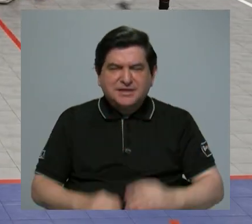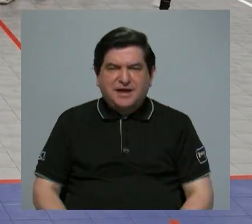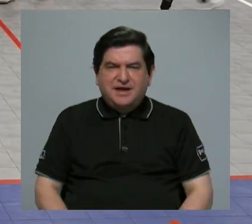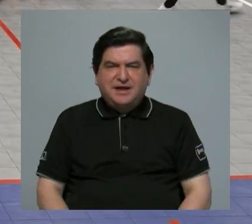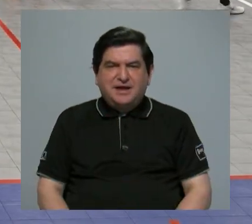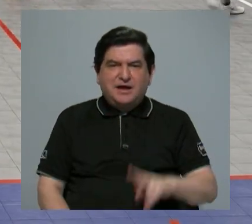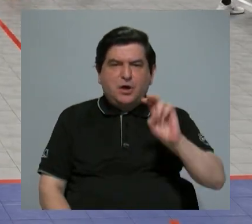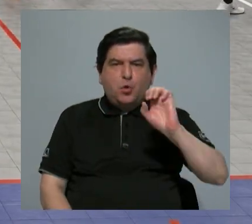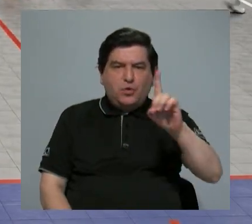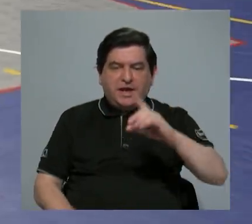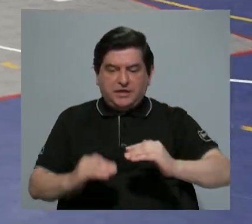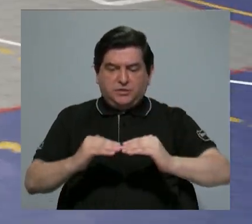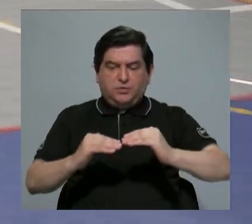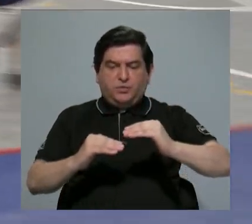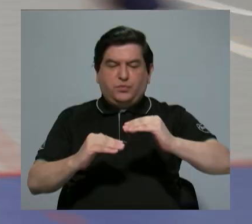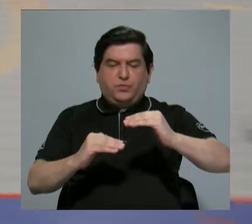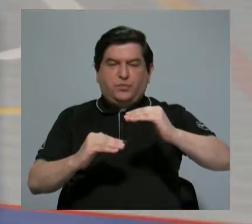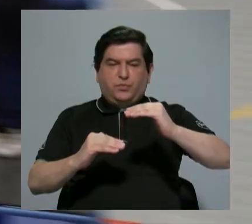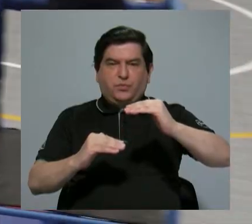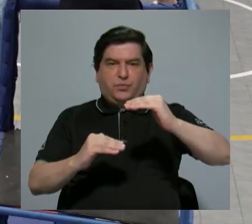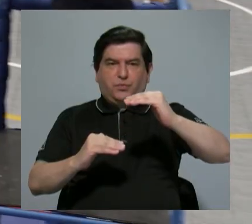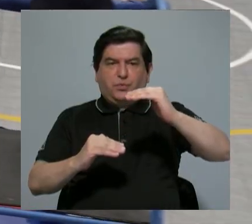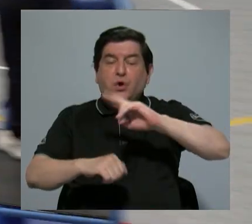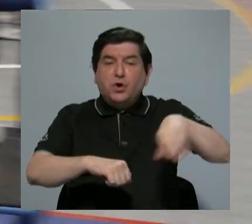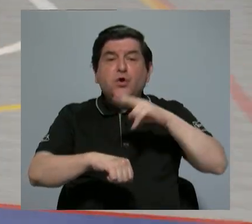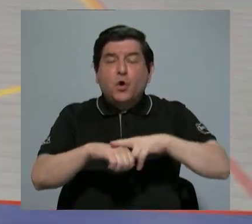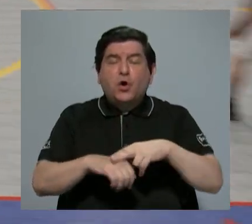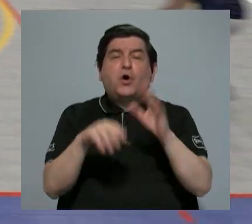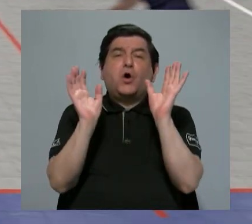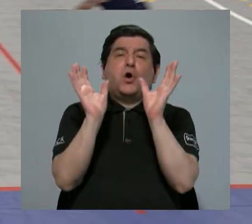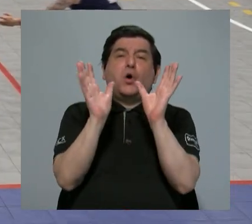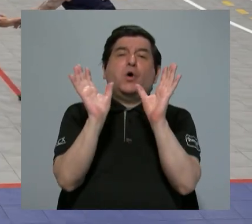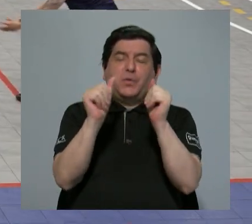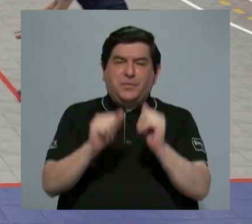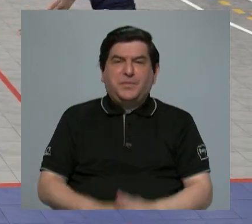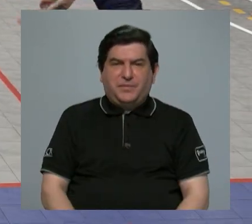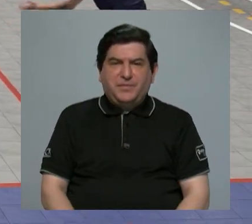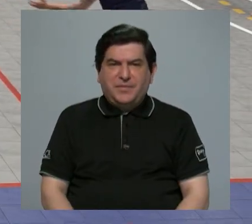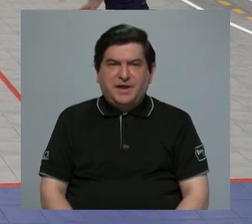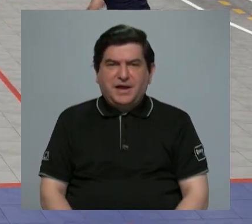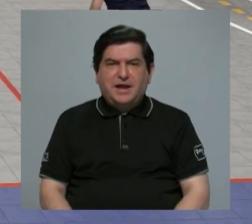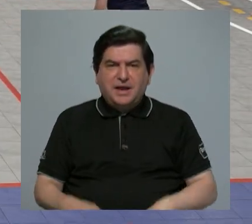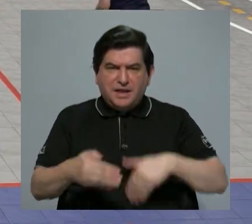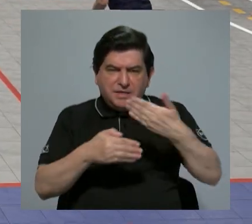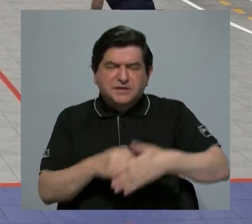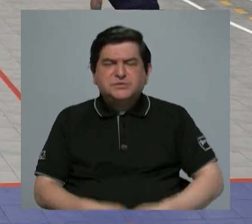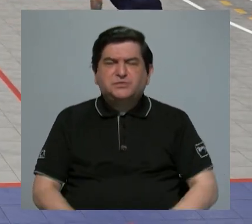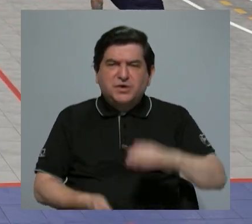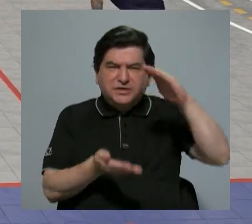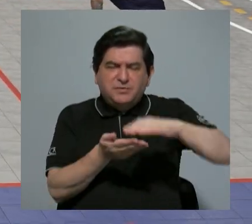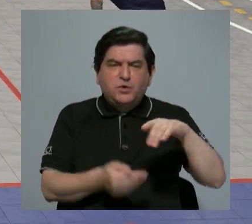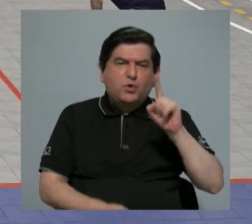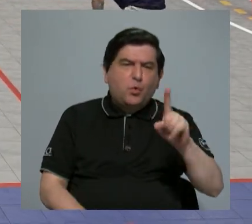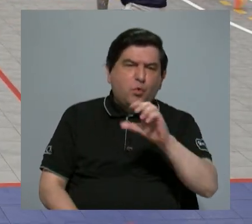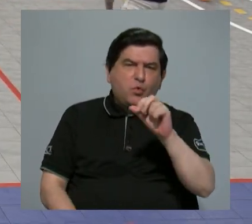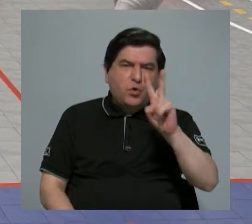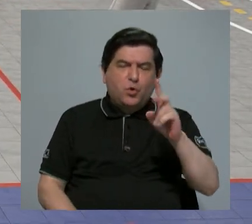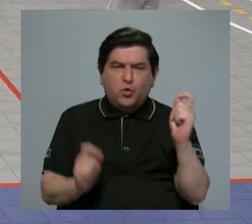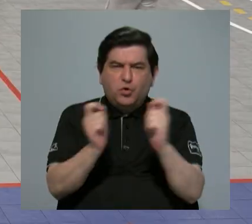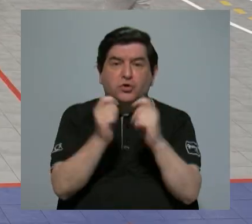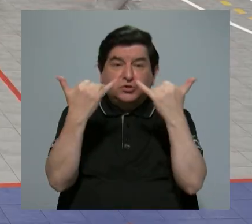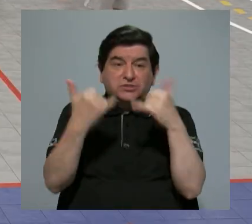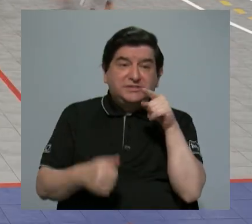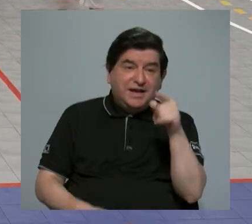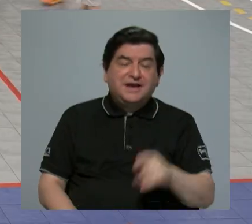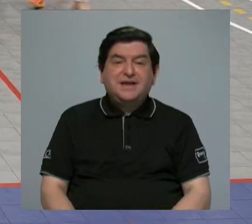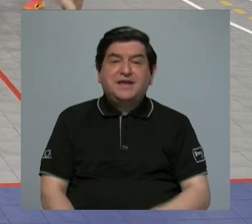despegar un poquito más la UNED, ¿verdad? A sacar un poquito más de distancia. Es normal en voleibol que haya recortes de 1 o 2 puntos. Aquí ya